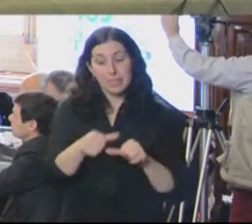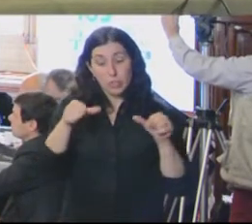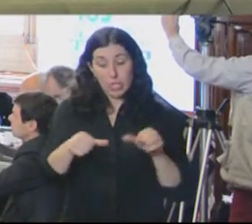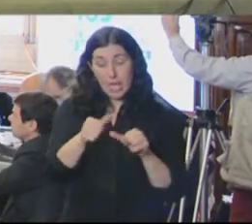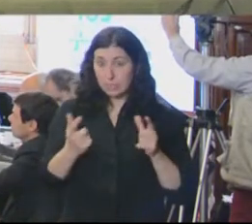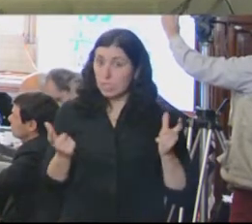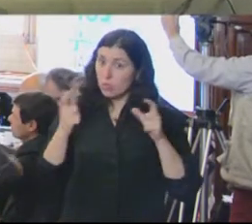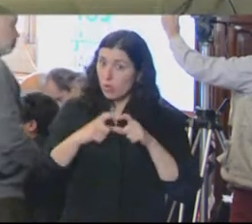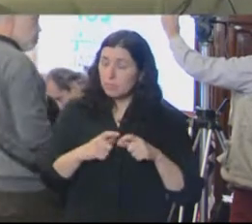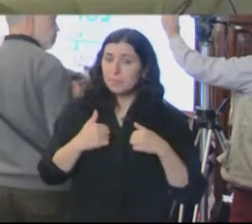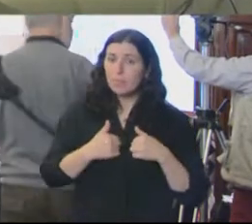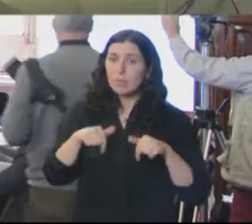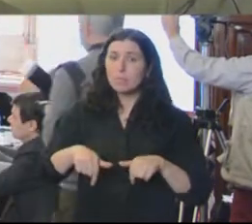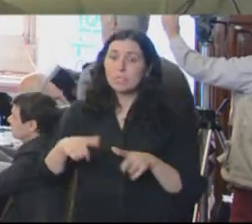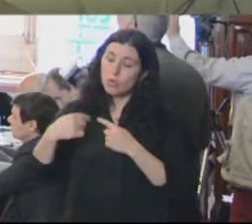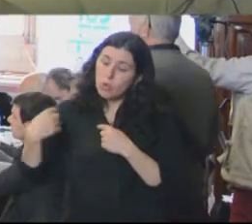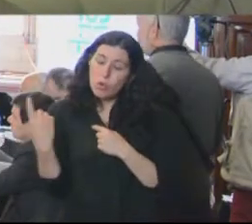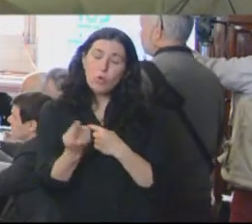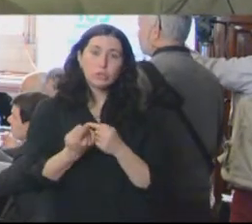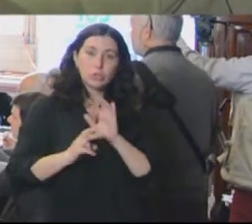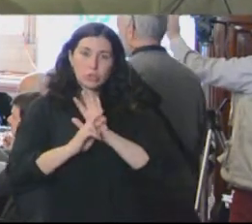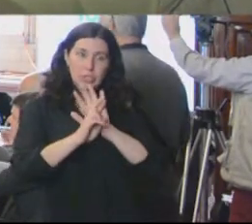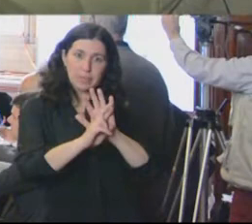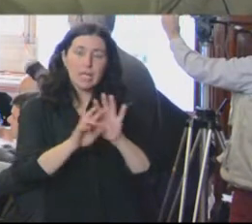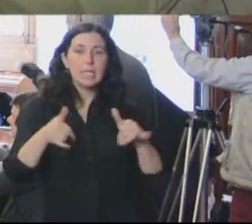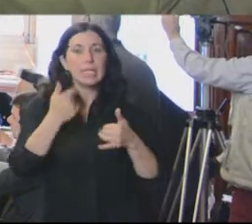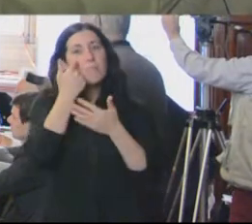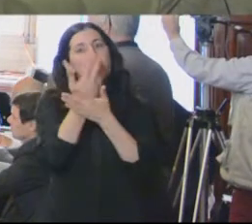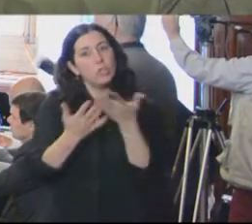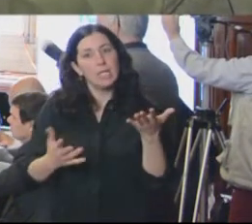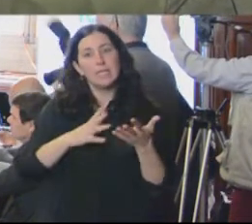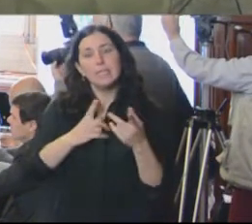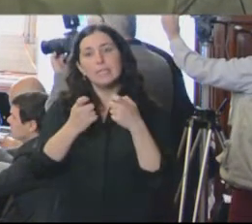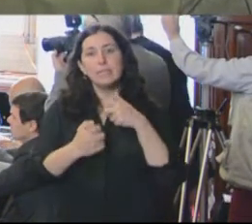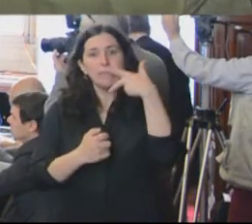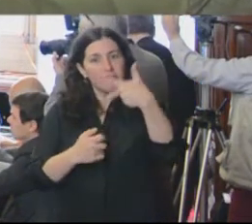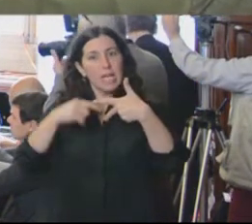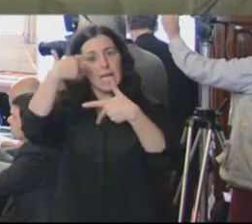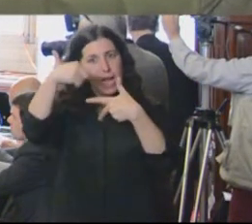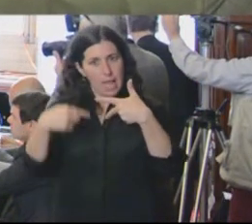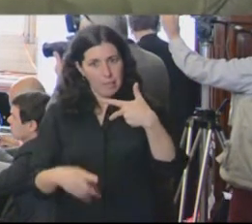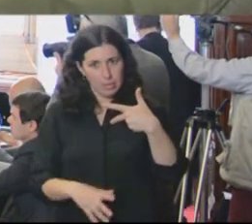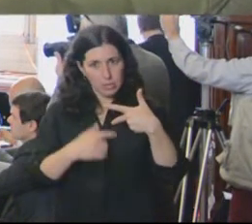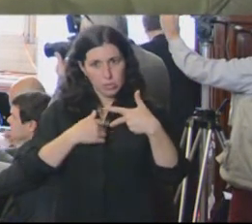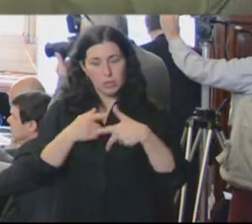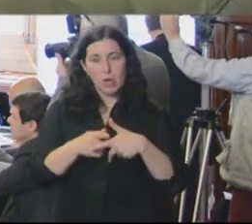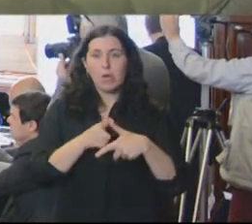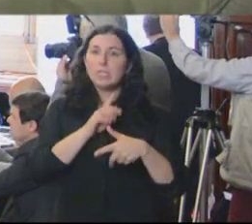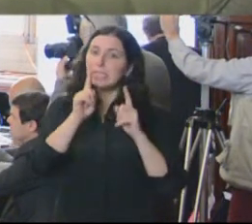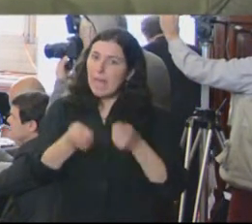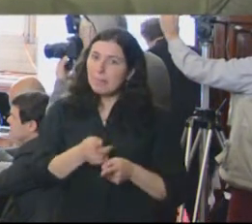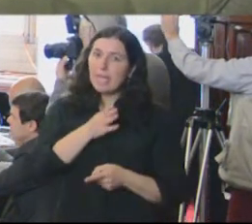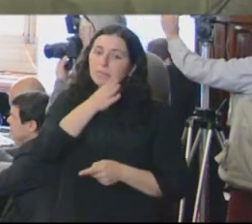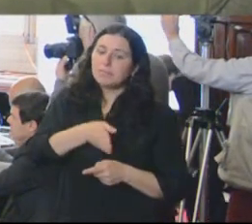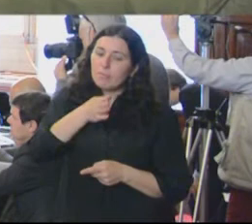Comisión, esta sociedad civil tiene que manifestar que hay que tener 3 elementos en cuenta, ¿no? Frente también a la intervención que hace el Estado en este